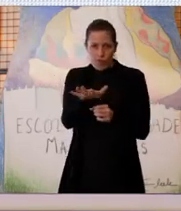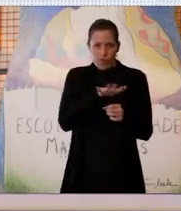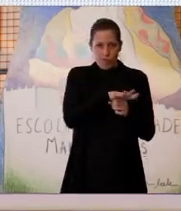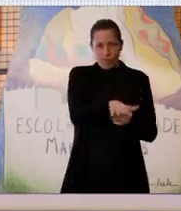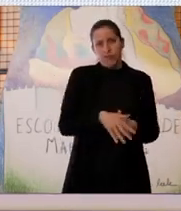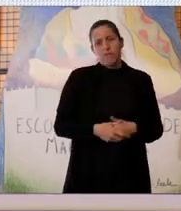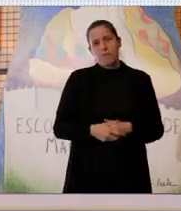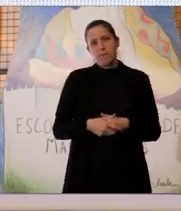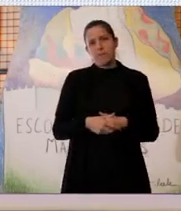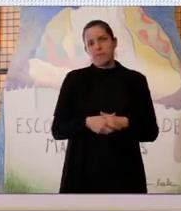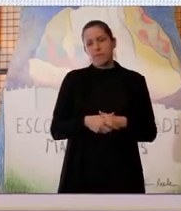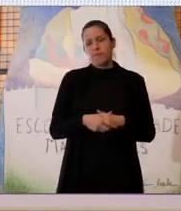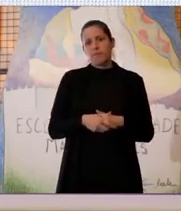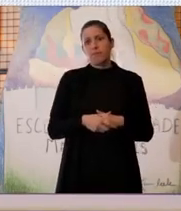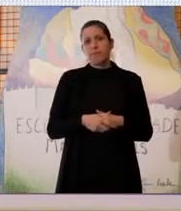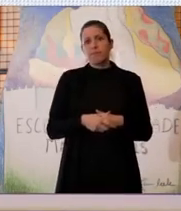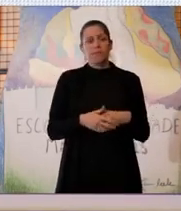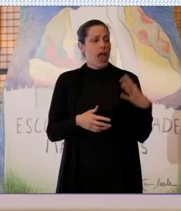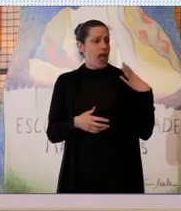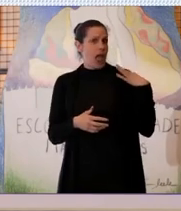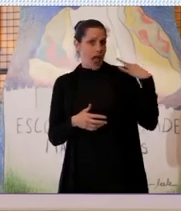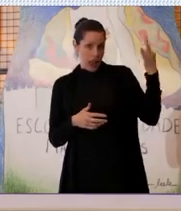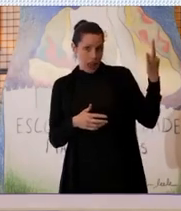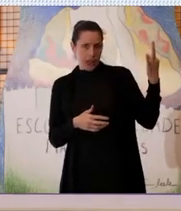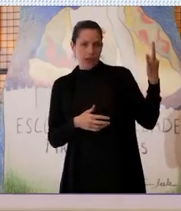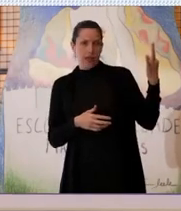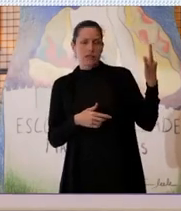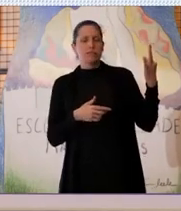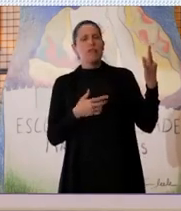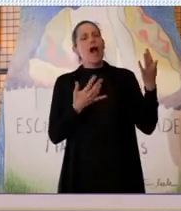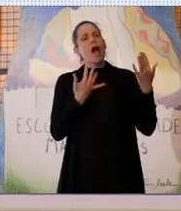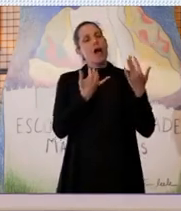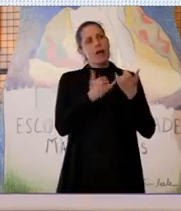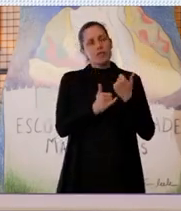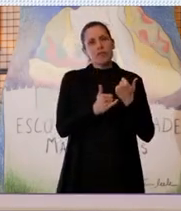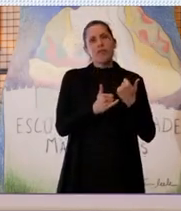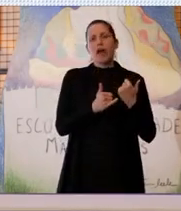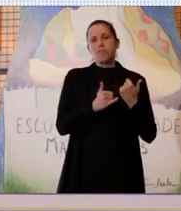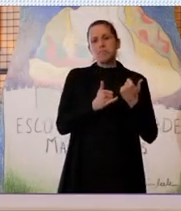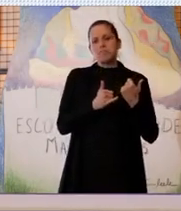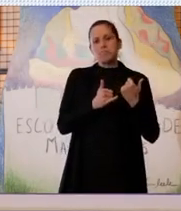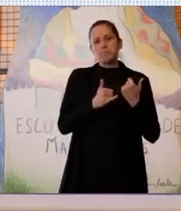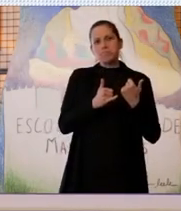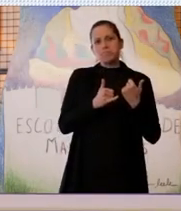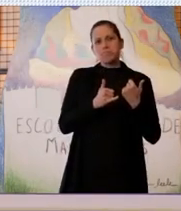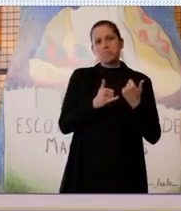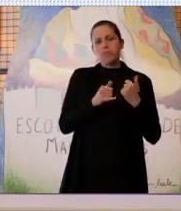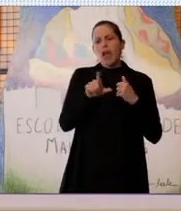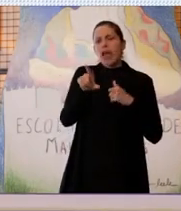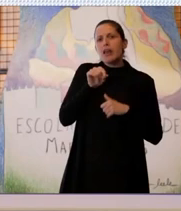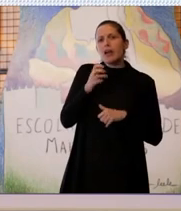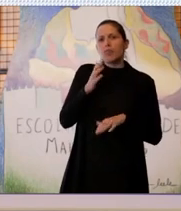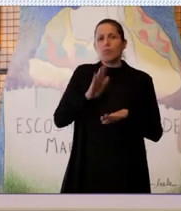los que nos eligen para estar ahí codifican la lealtad de las mujeres en función del agrado pero también del